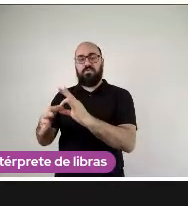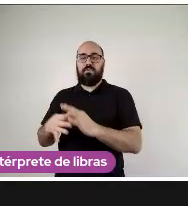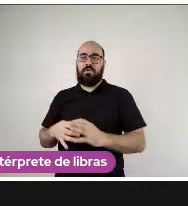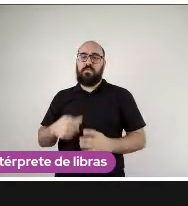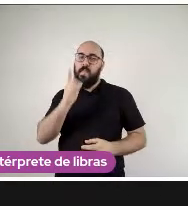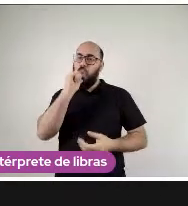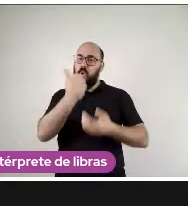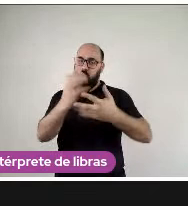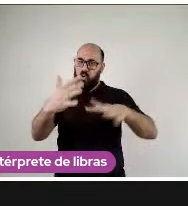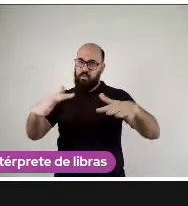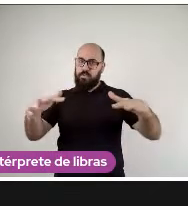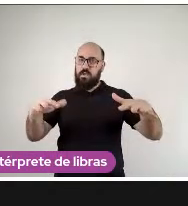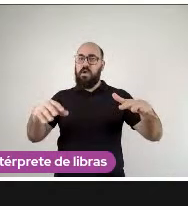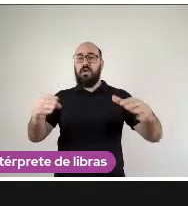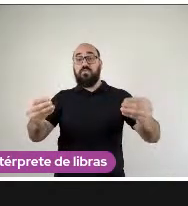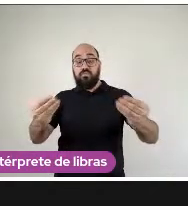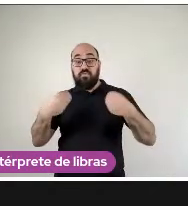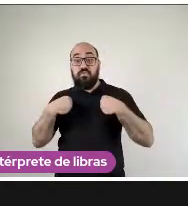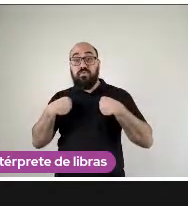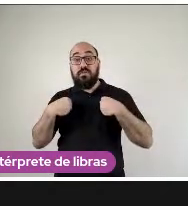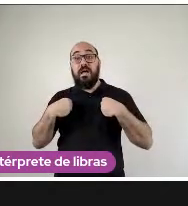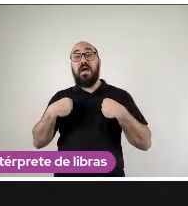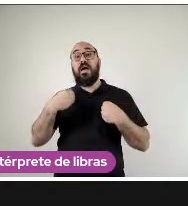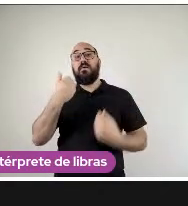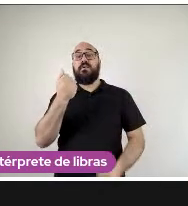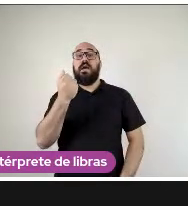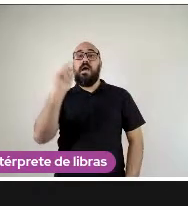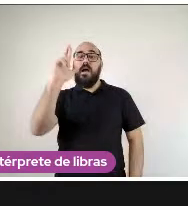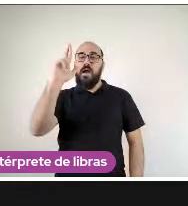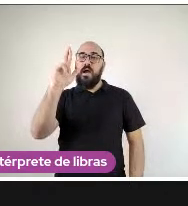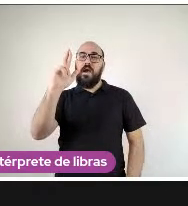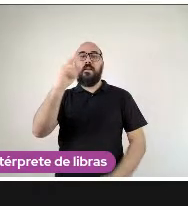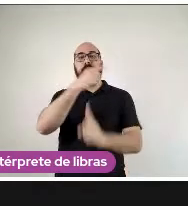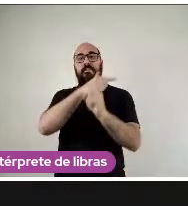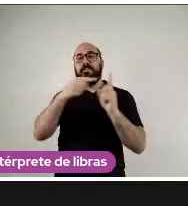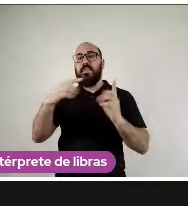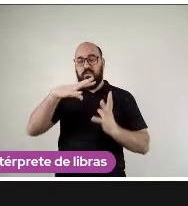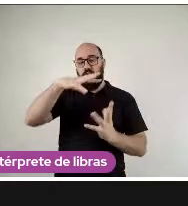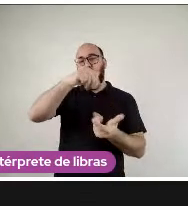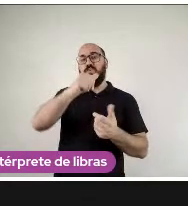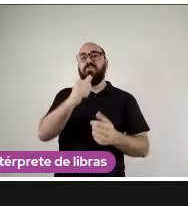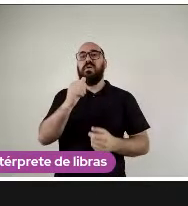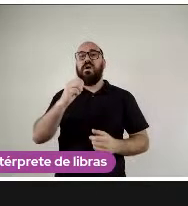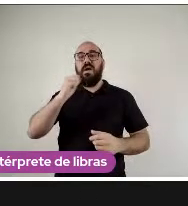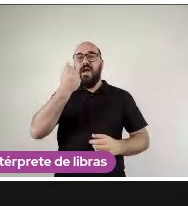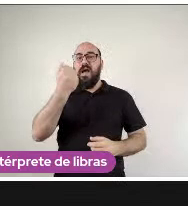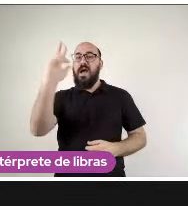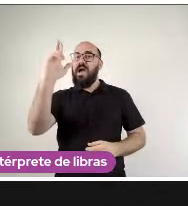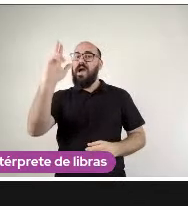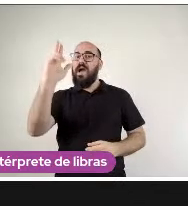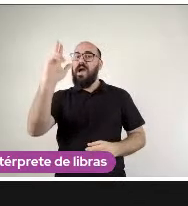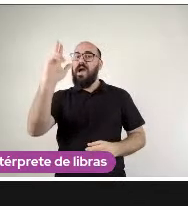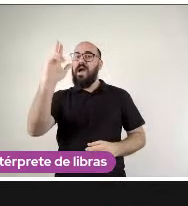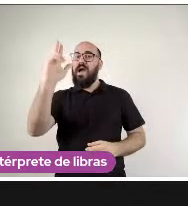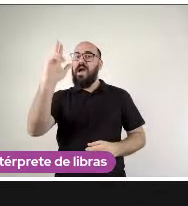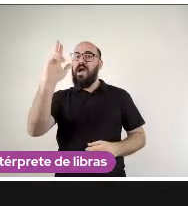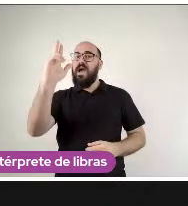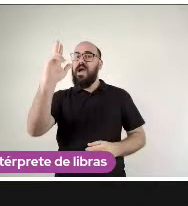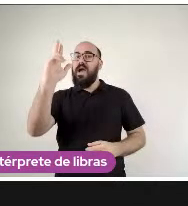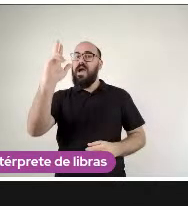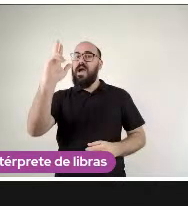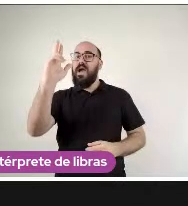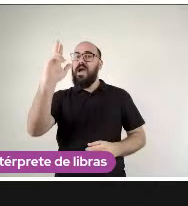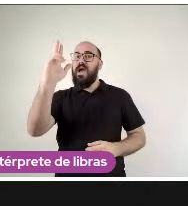mitigando el calentamiento global. La economía mundial depende de la economía oceánica. Pensar